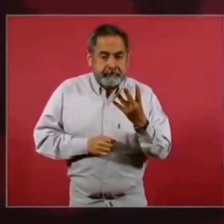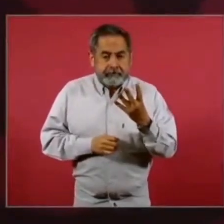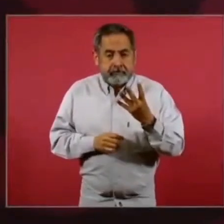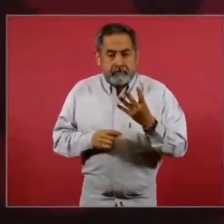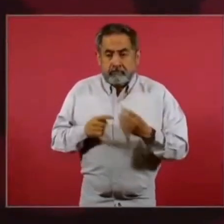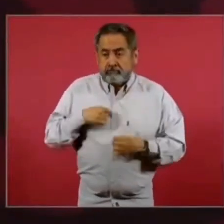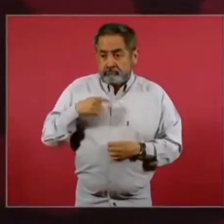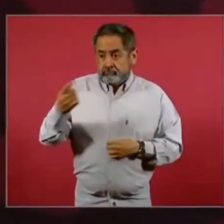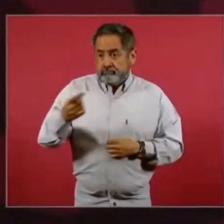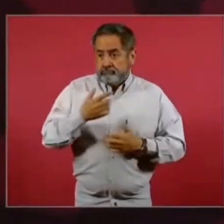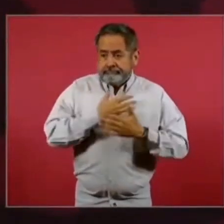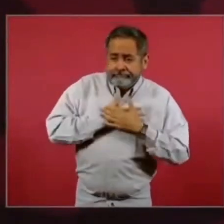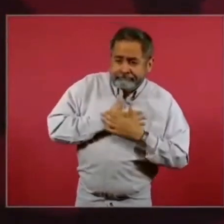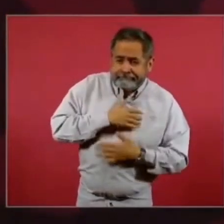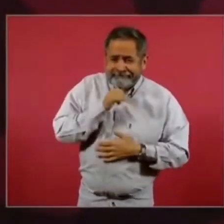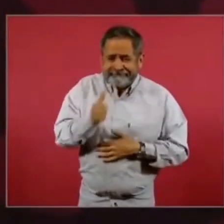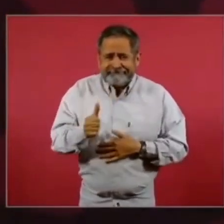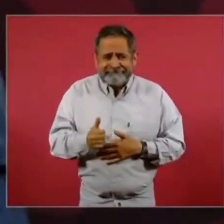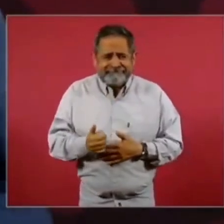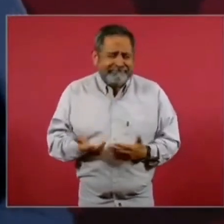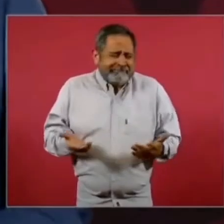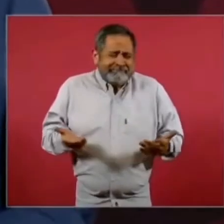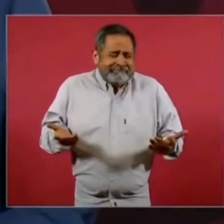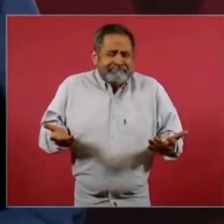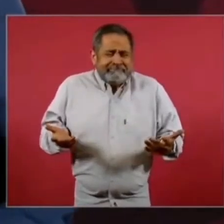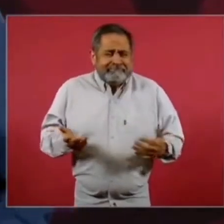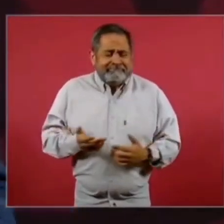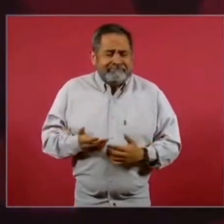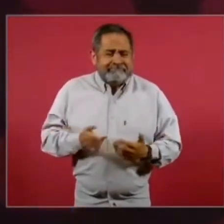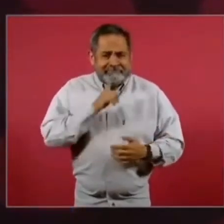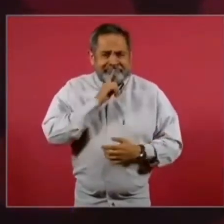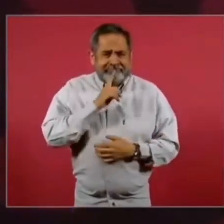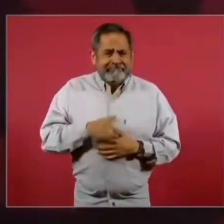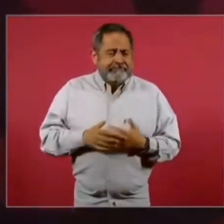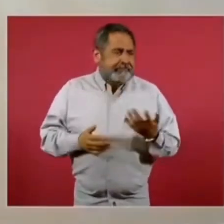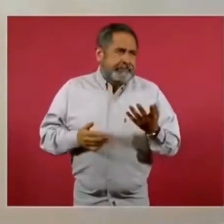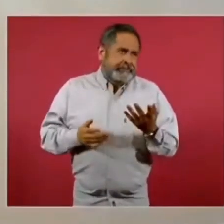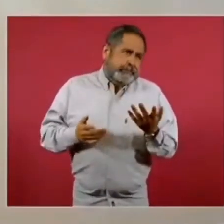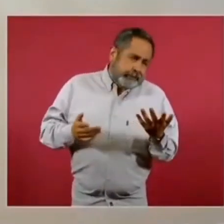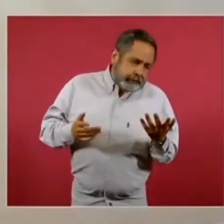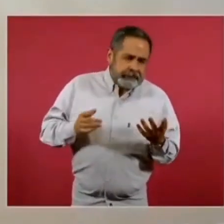tan amoroso este cuando